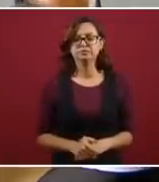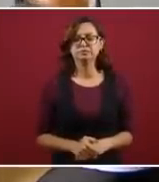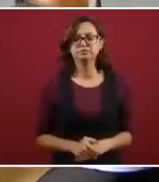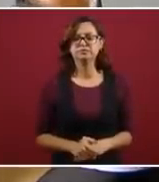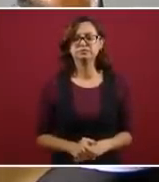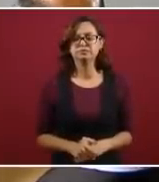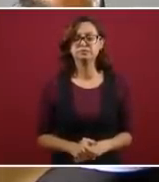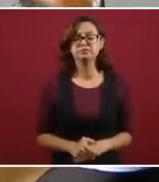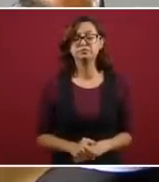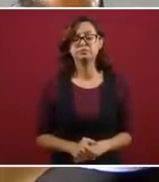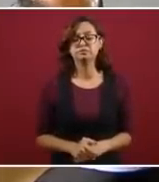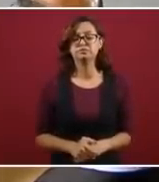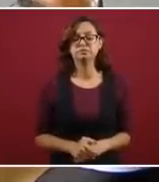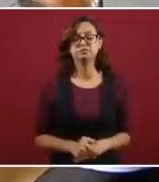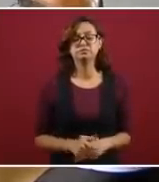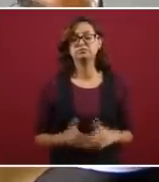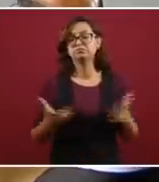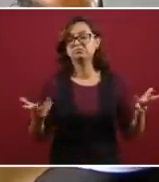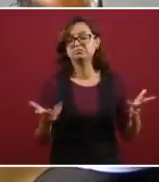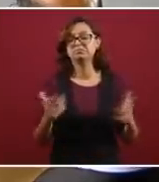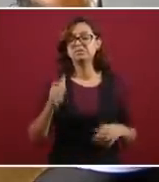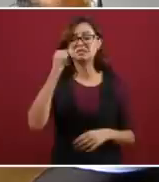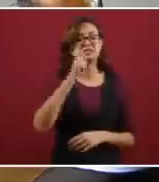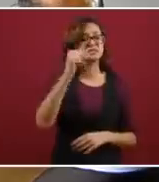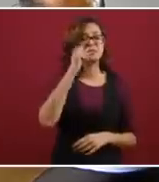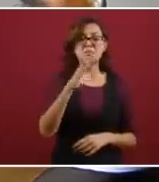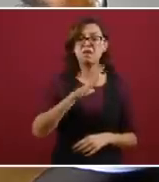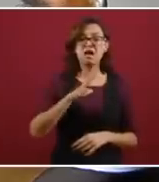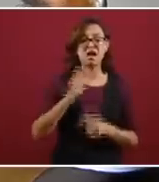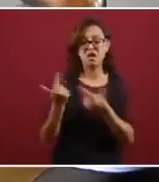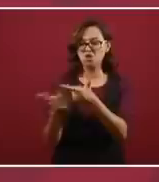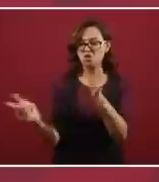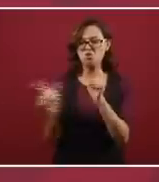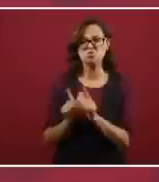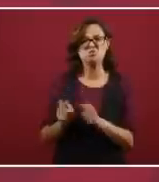Pues siempre hay estos provocadores.